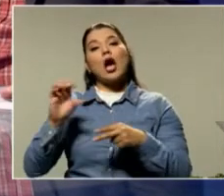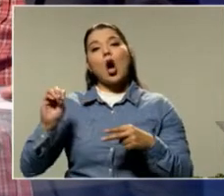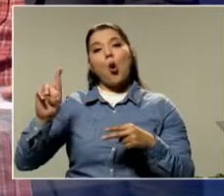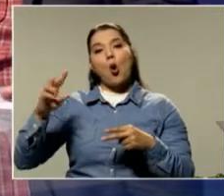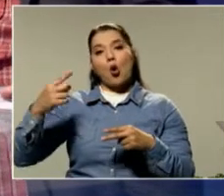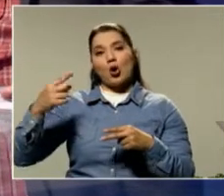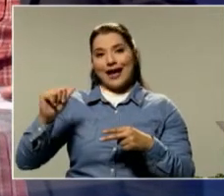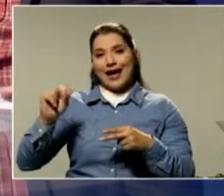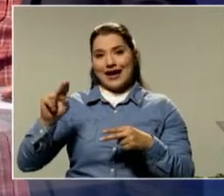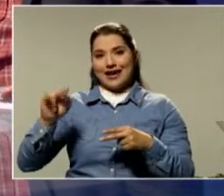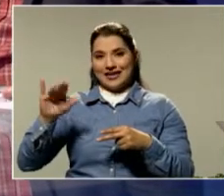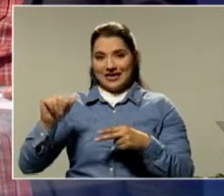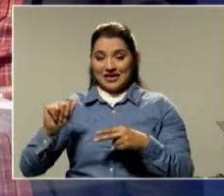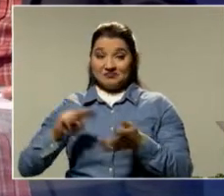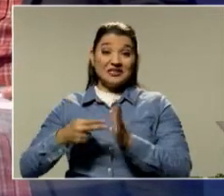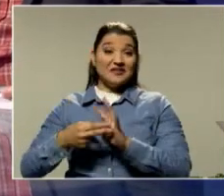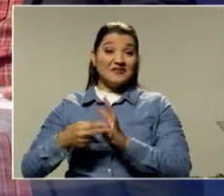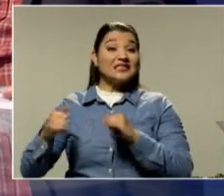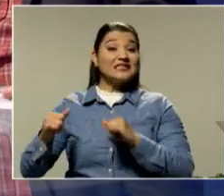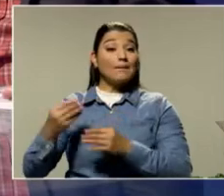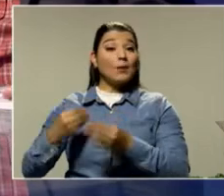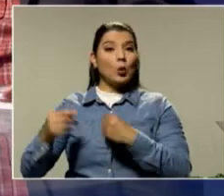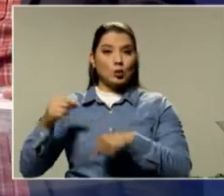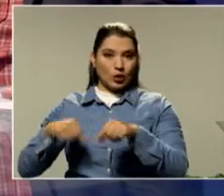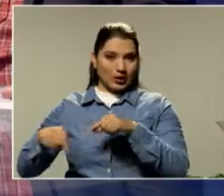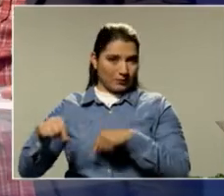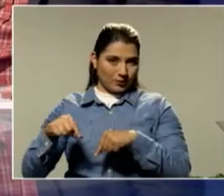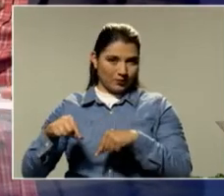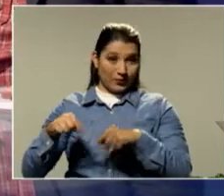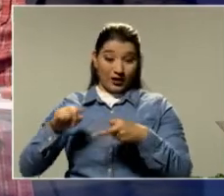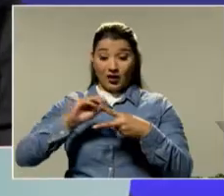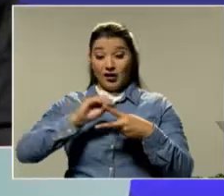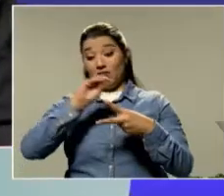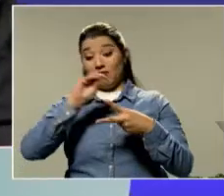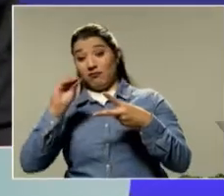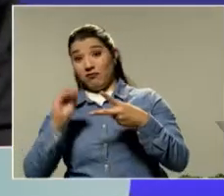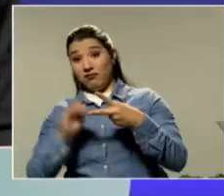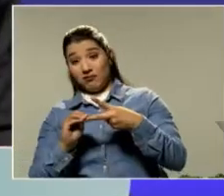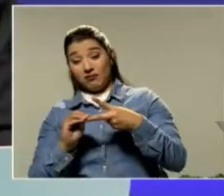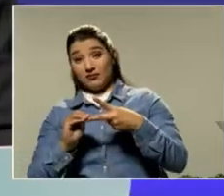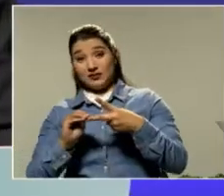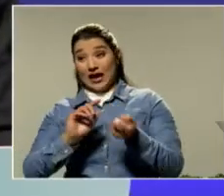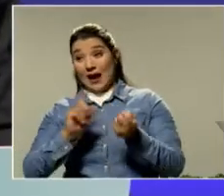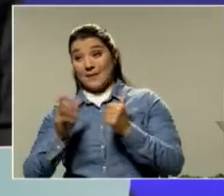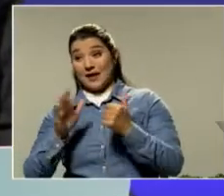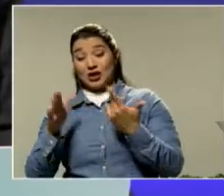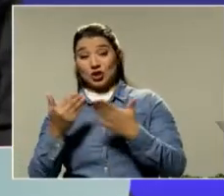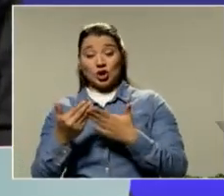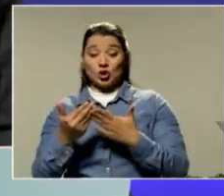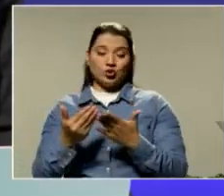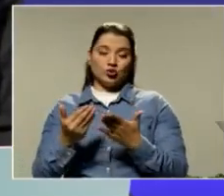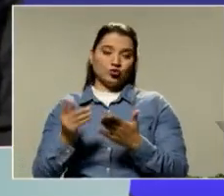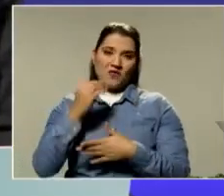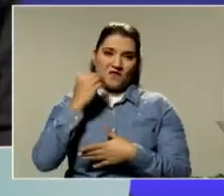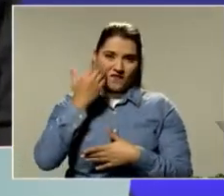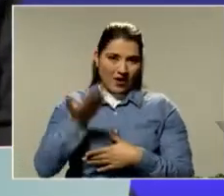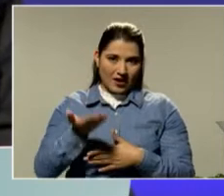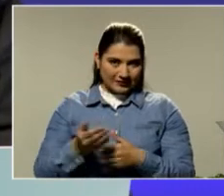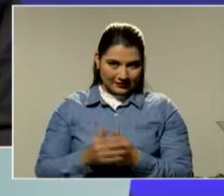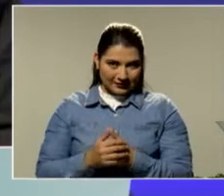eso pues no se puede cambiar de un día para otro. Quisiéramos tener la varita mágica para hacerlo, pero no es tan fácil. Por otro lado,